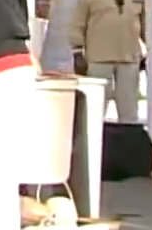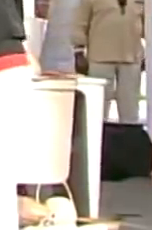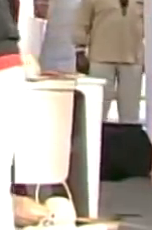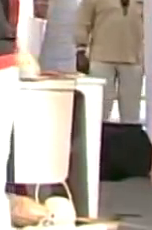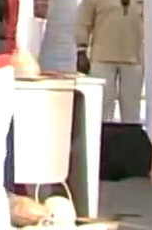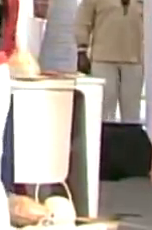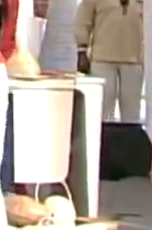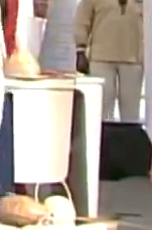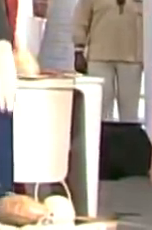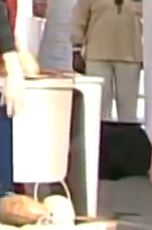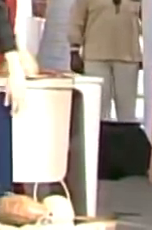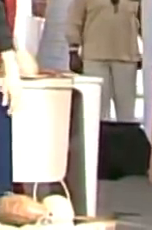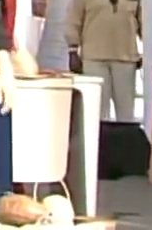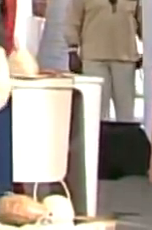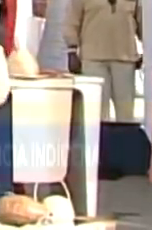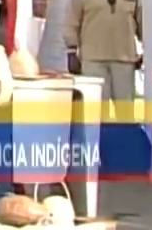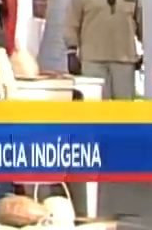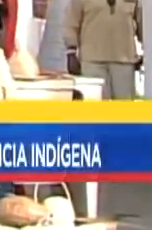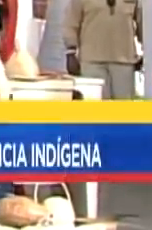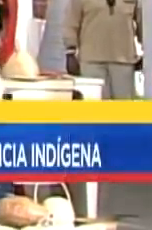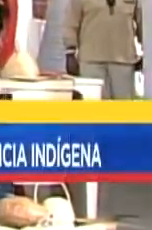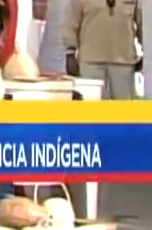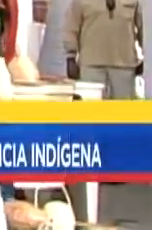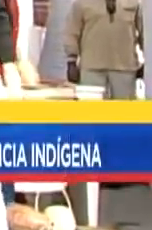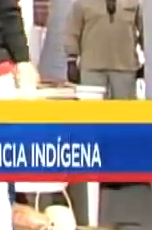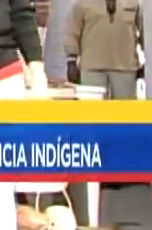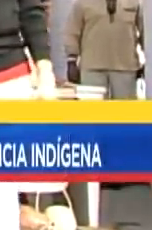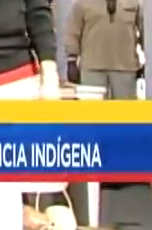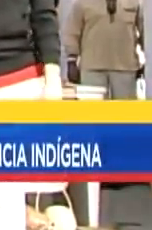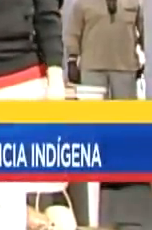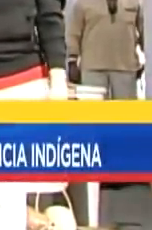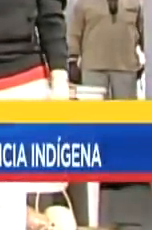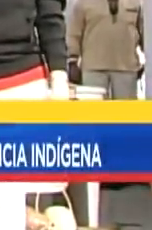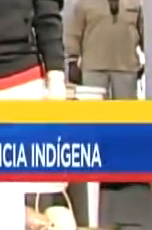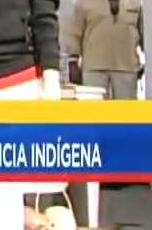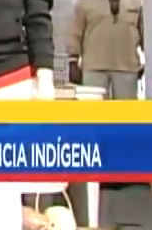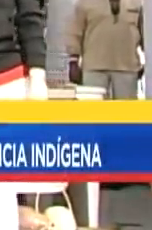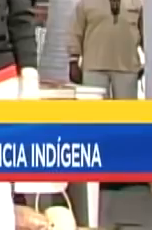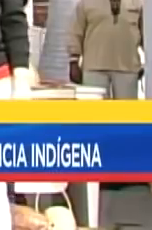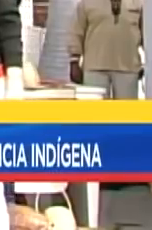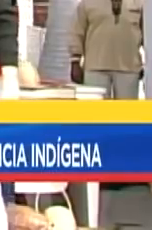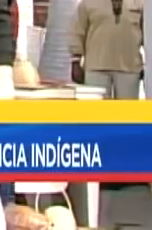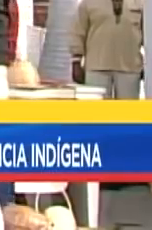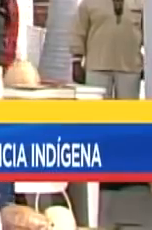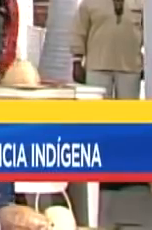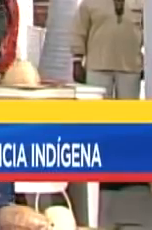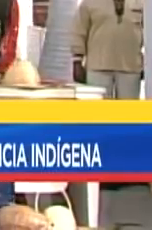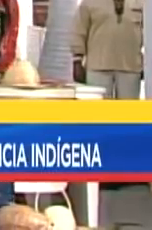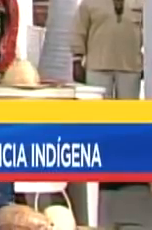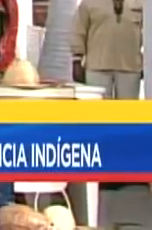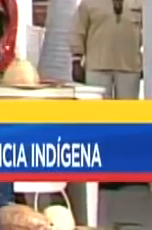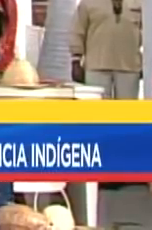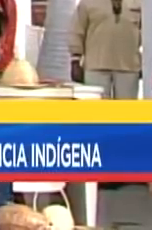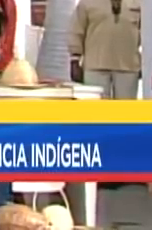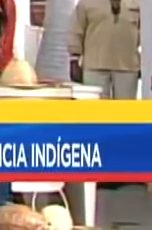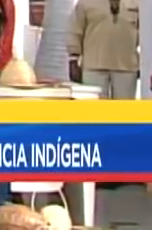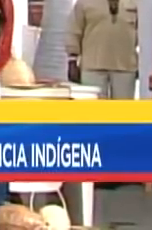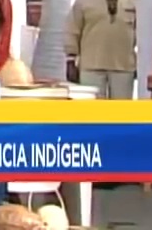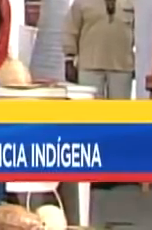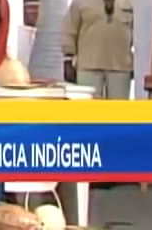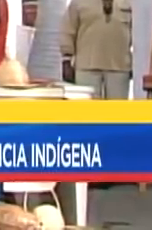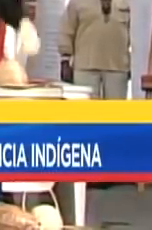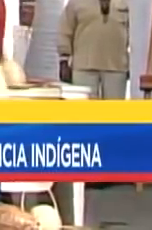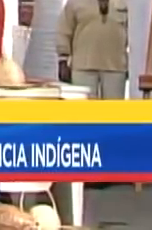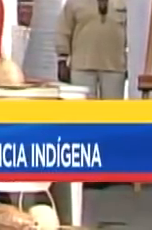la independencia y la libertad contra los nuevos imperios. Allí vemos todo lo que ha sido este recibimiento del